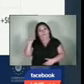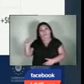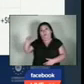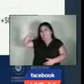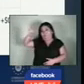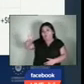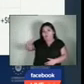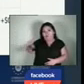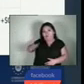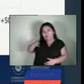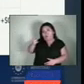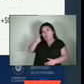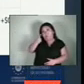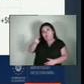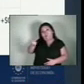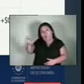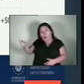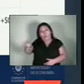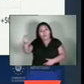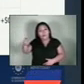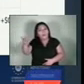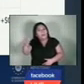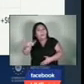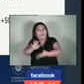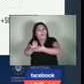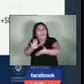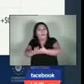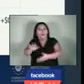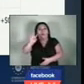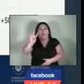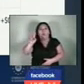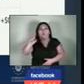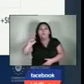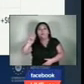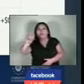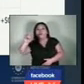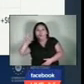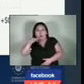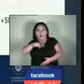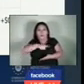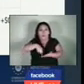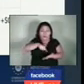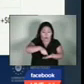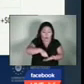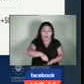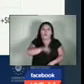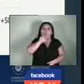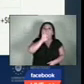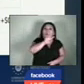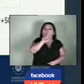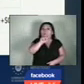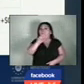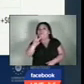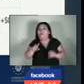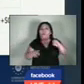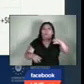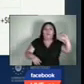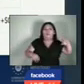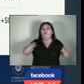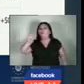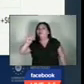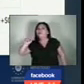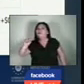referencia de los combustibles lo que esto debería estar pagando por el galón 421 en la zona central 4 22 en el occidente 4